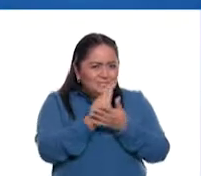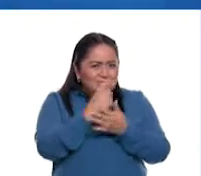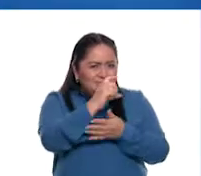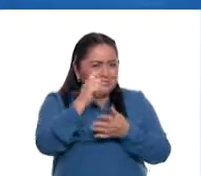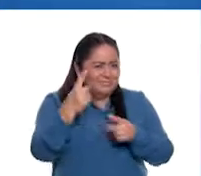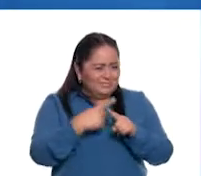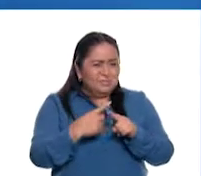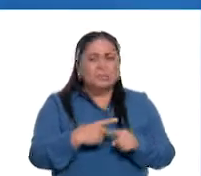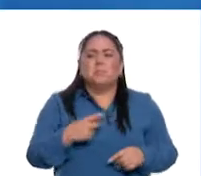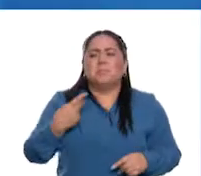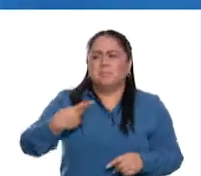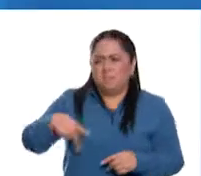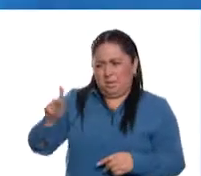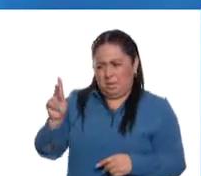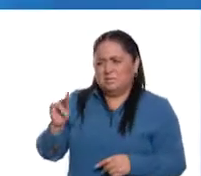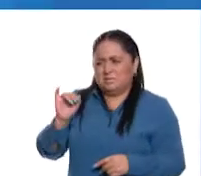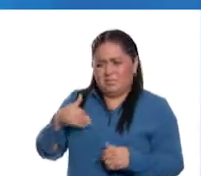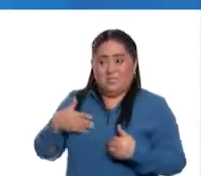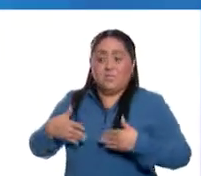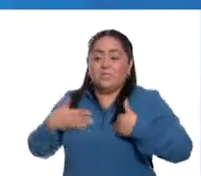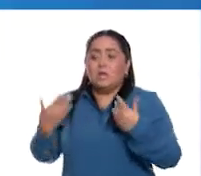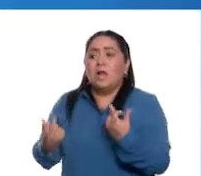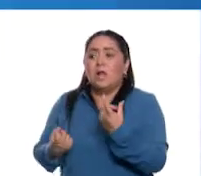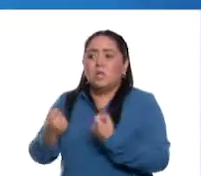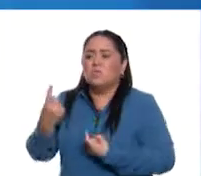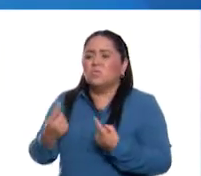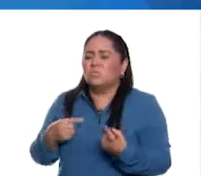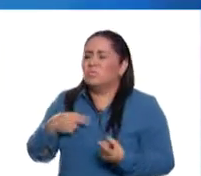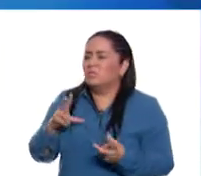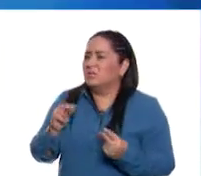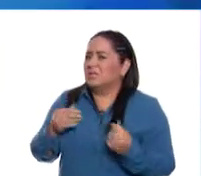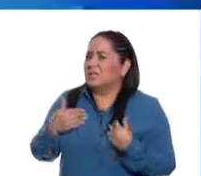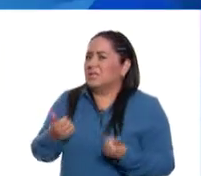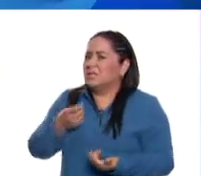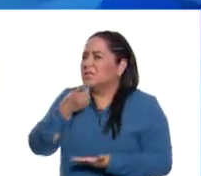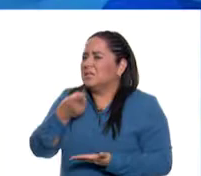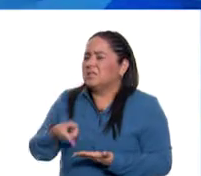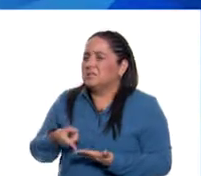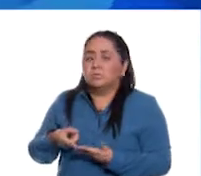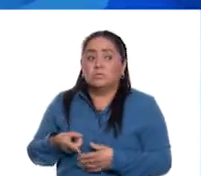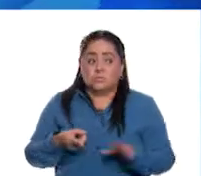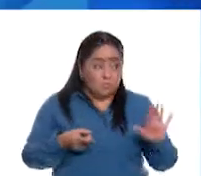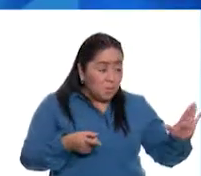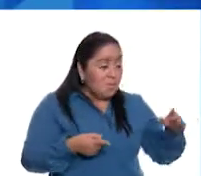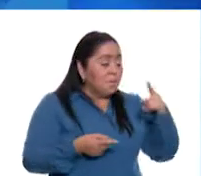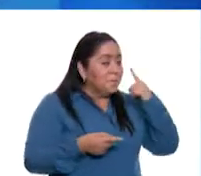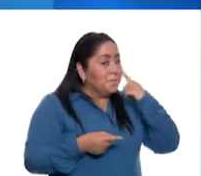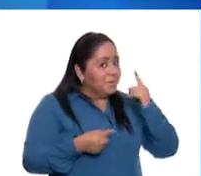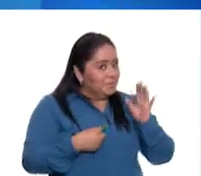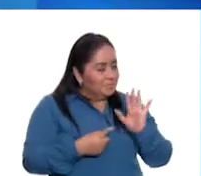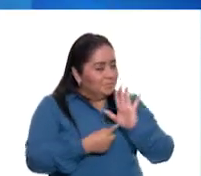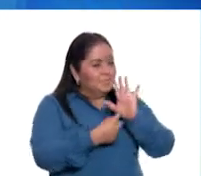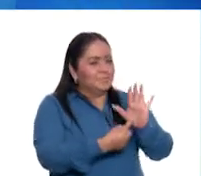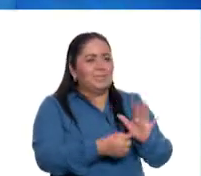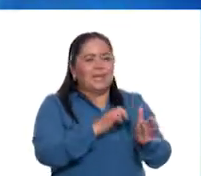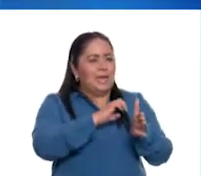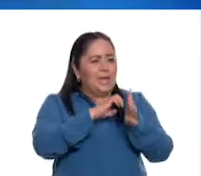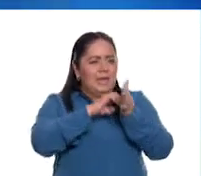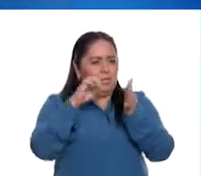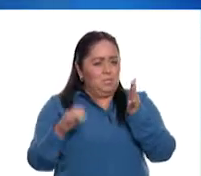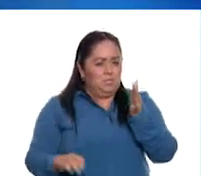Aunque te confieso que algunos de ellos no sé qué quieren decir. ¿No? Mira, te voy a mostrar algunos